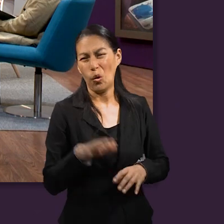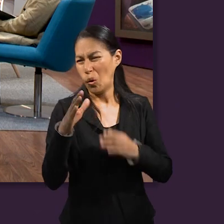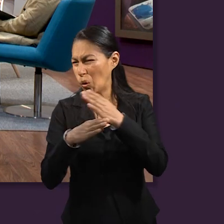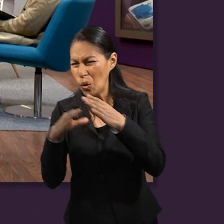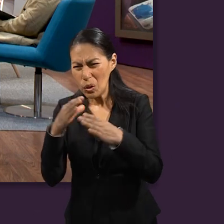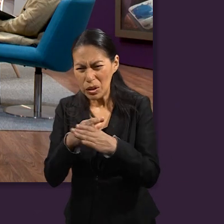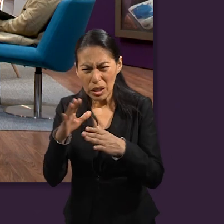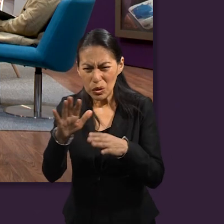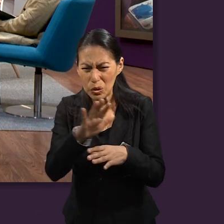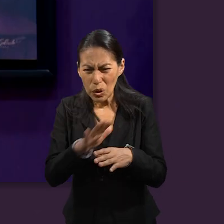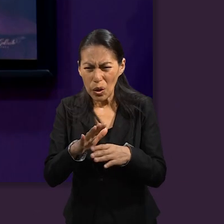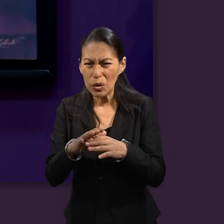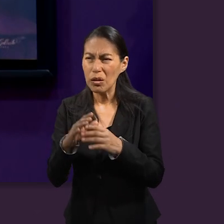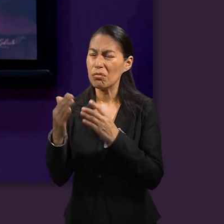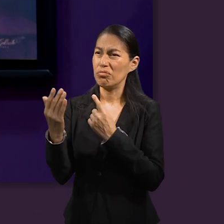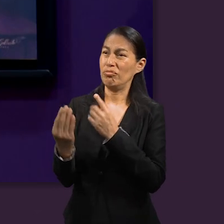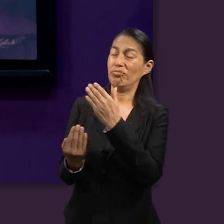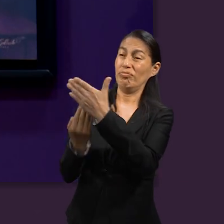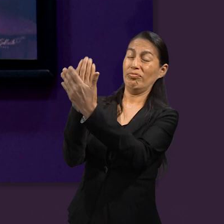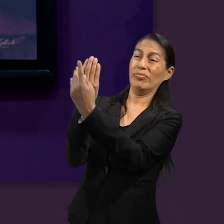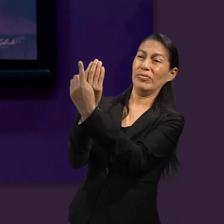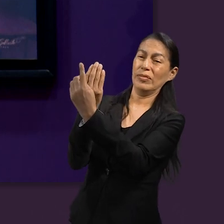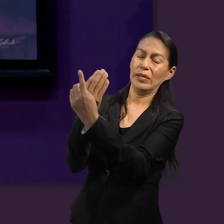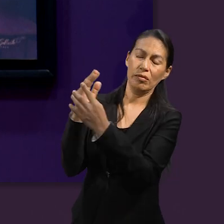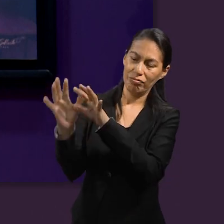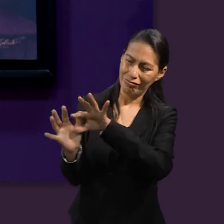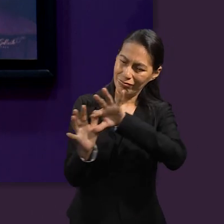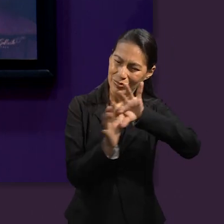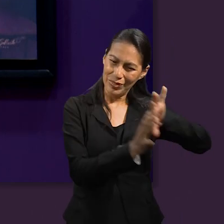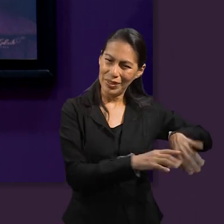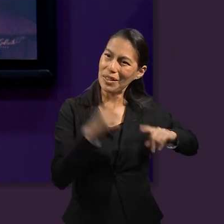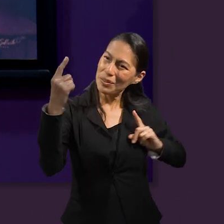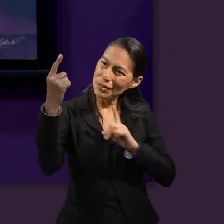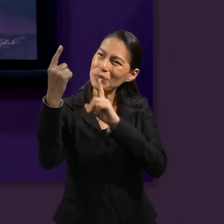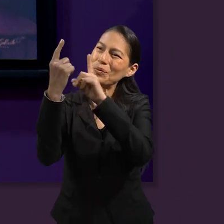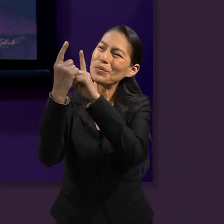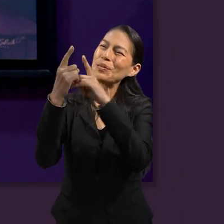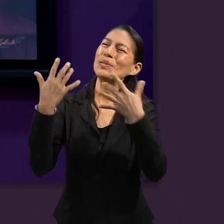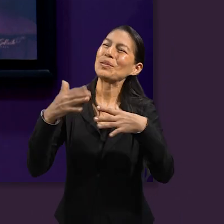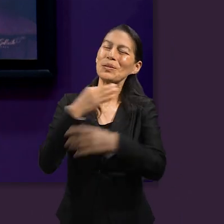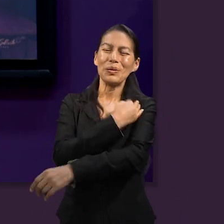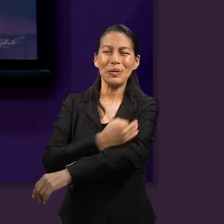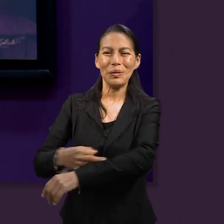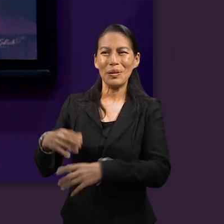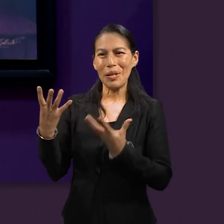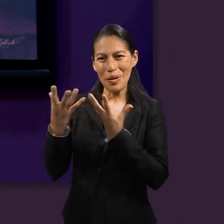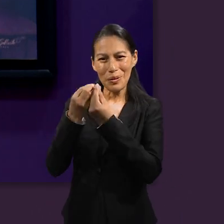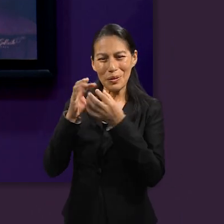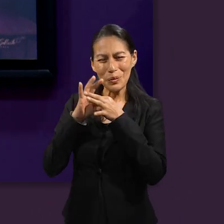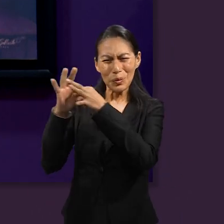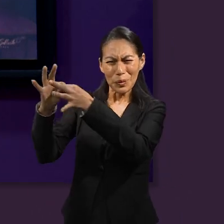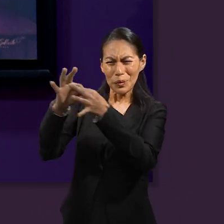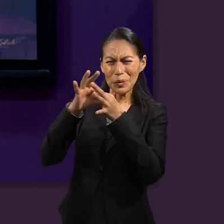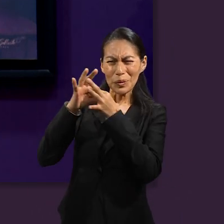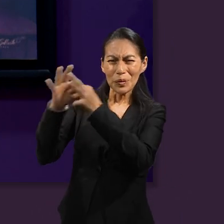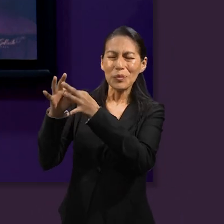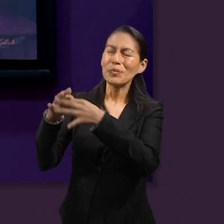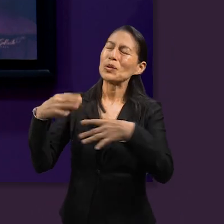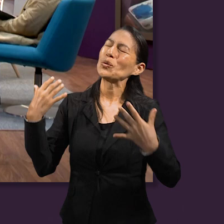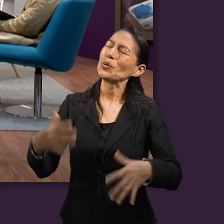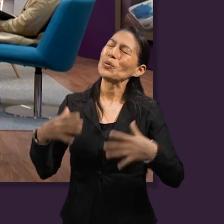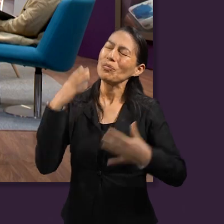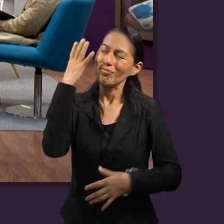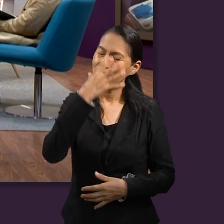pedimos su perdón pues entonces estaremos más aptos para recibirle juntamente con nuestra familia es que es